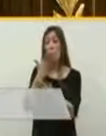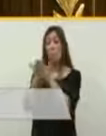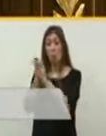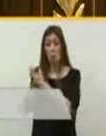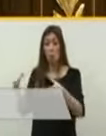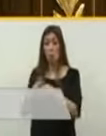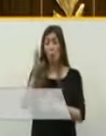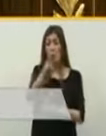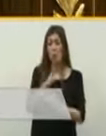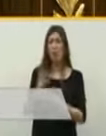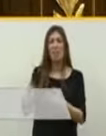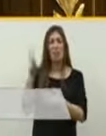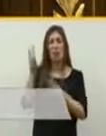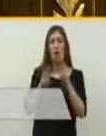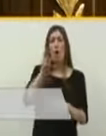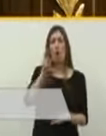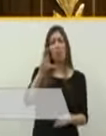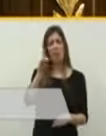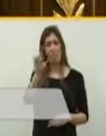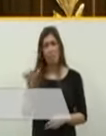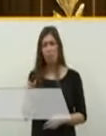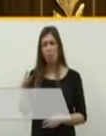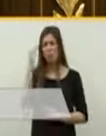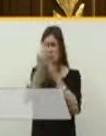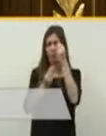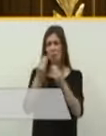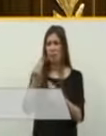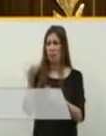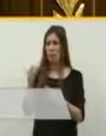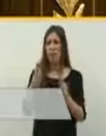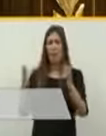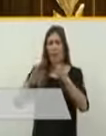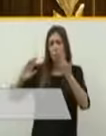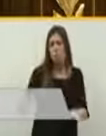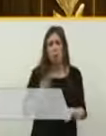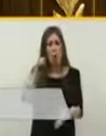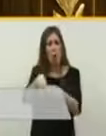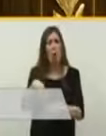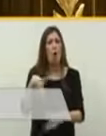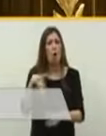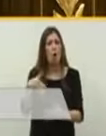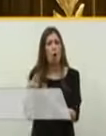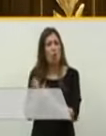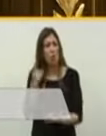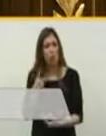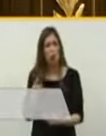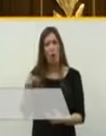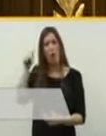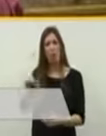que proceden de la UCD, que se planteen por qué hoy no se suman a una nueva etapa política y por qué hoy están votando conjuntamente con el señor